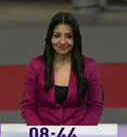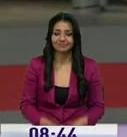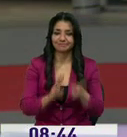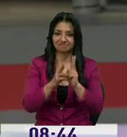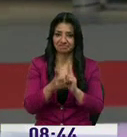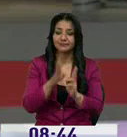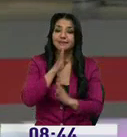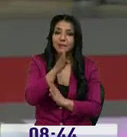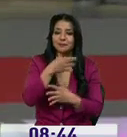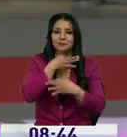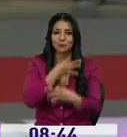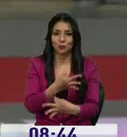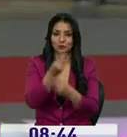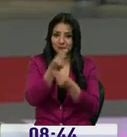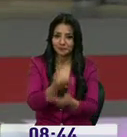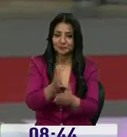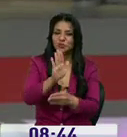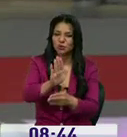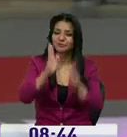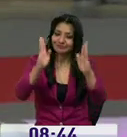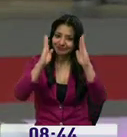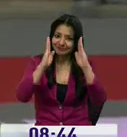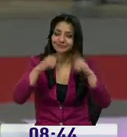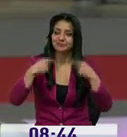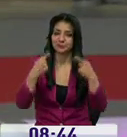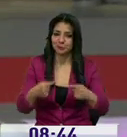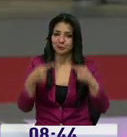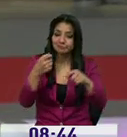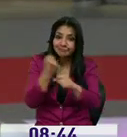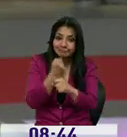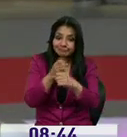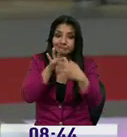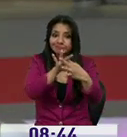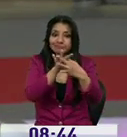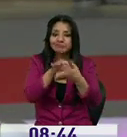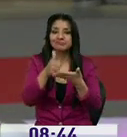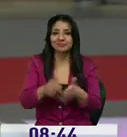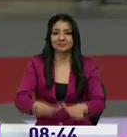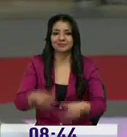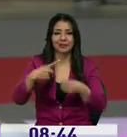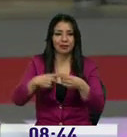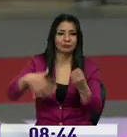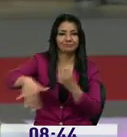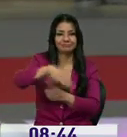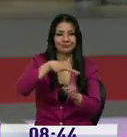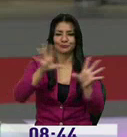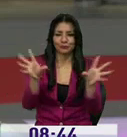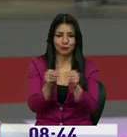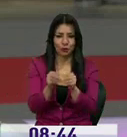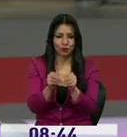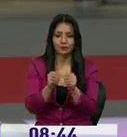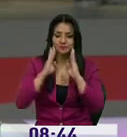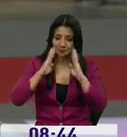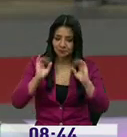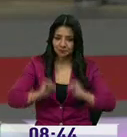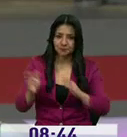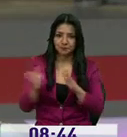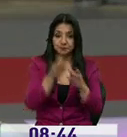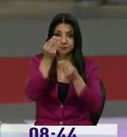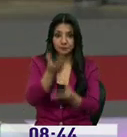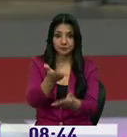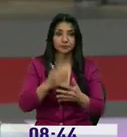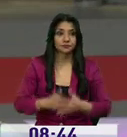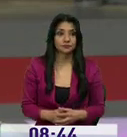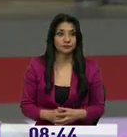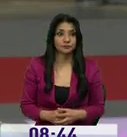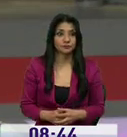queridos, siempre es un gusto saber que están ahí y que día a día trabajamos en beneficio de Quito, de sus alrededores y sus preocupaciones. Vamos a contarles ahora